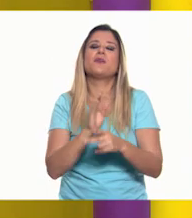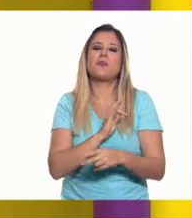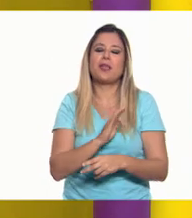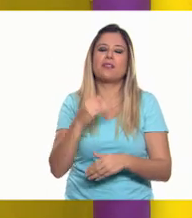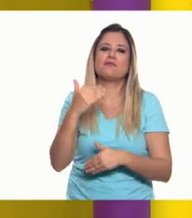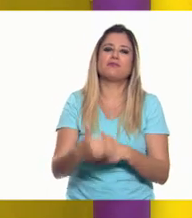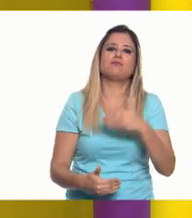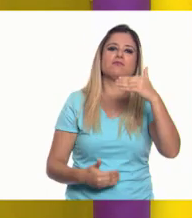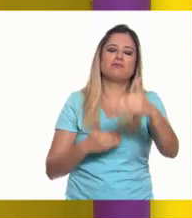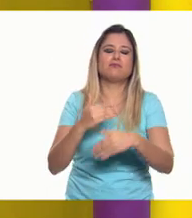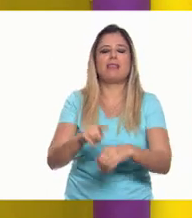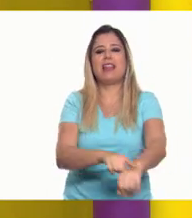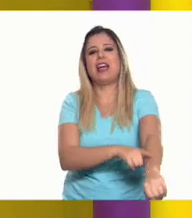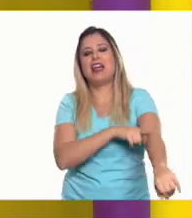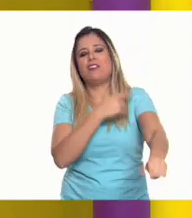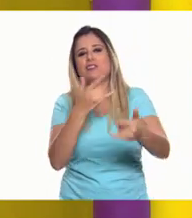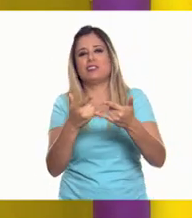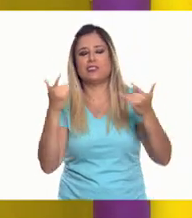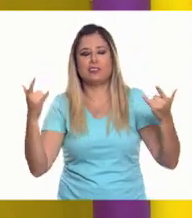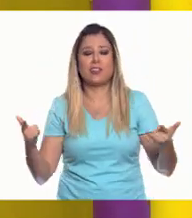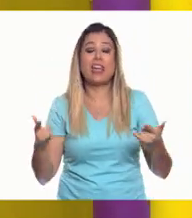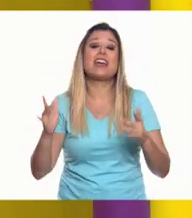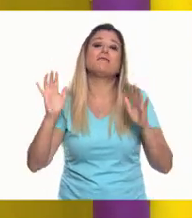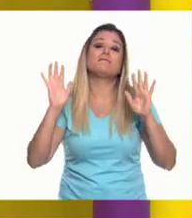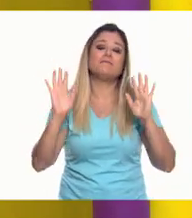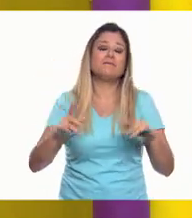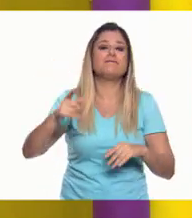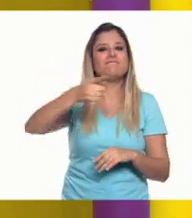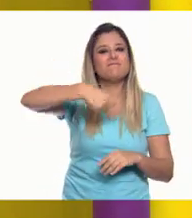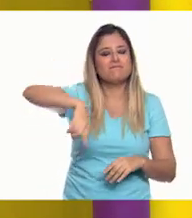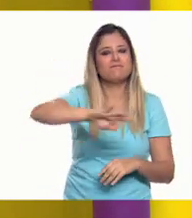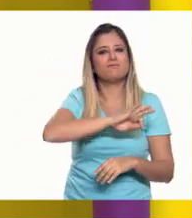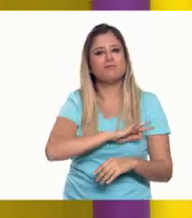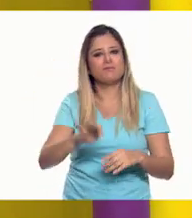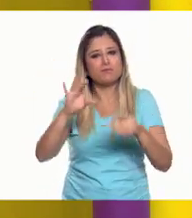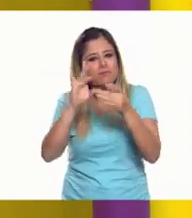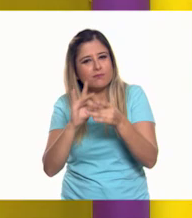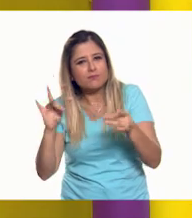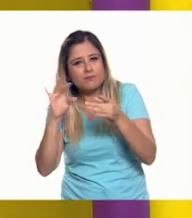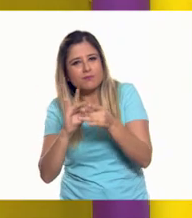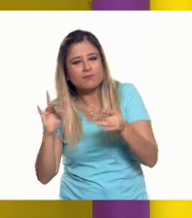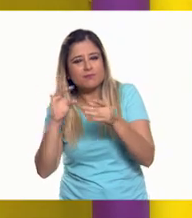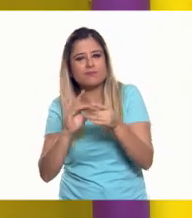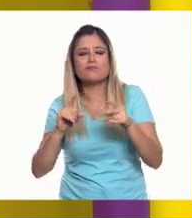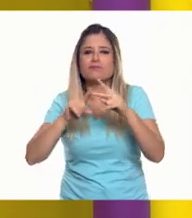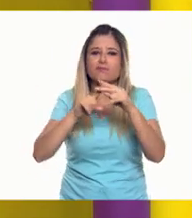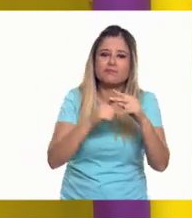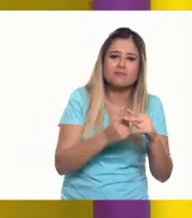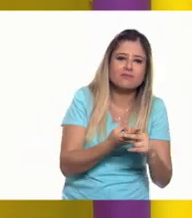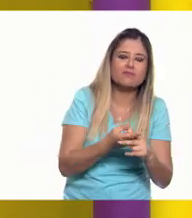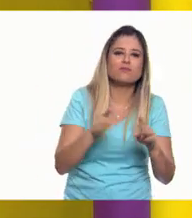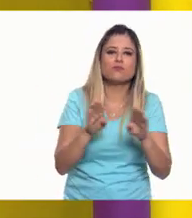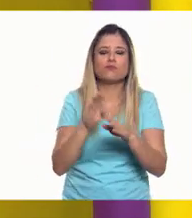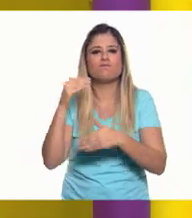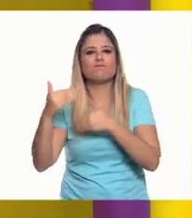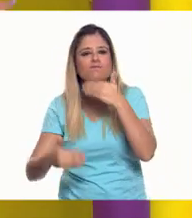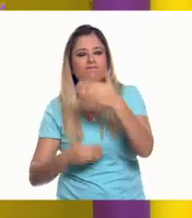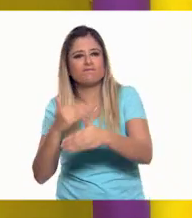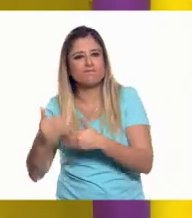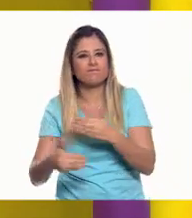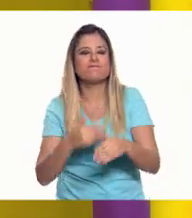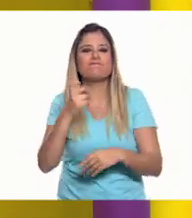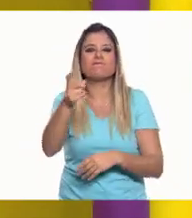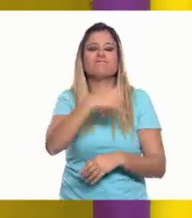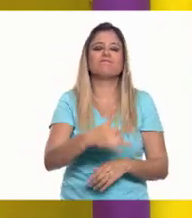irse desarrollando a lo largo de su historia. Siempre y cuando nos puedan contar todo ese inicio y ese desarrollo, es como nos vamos